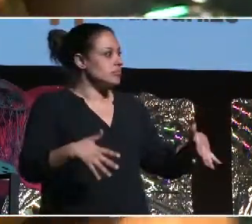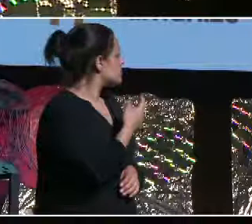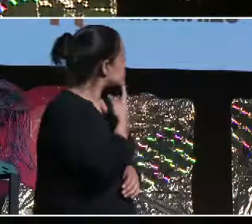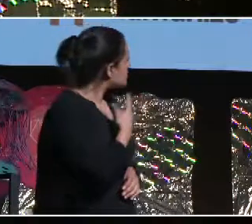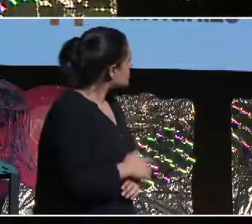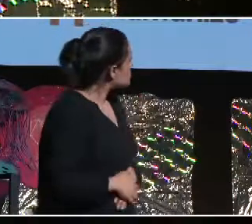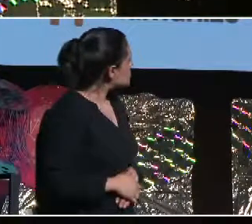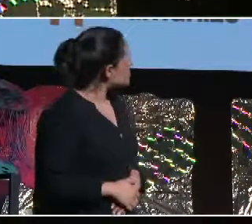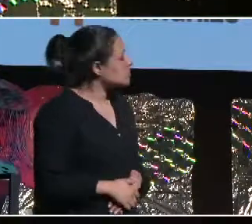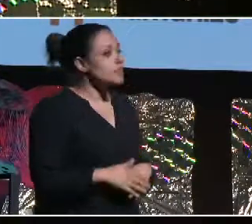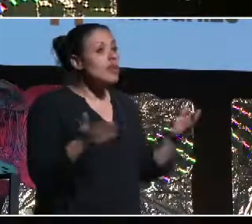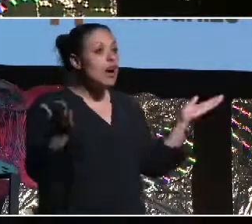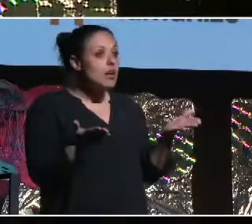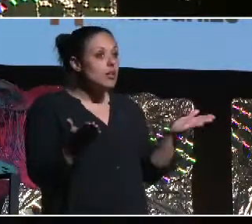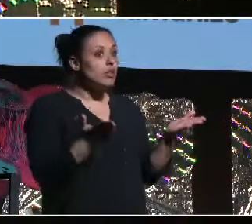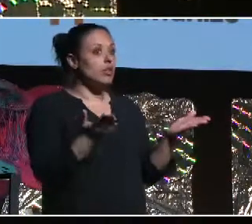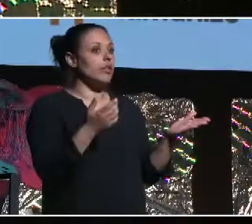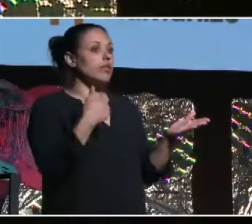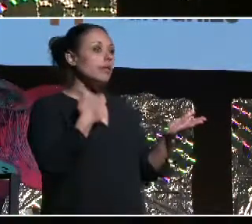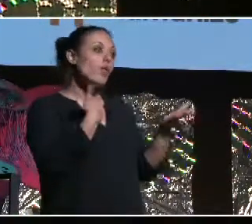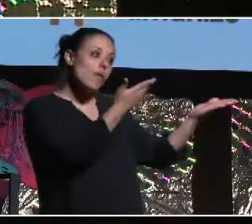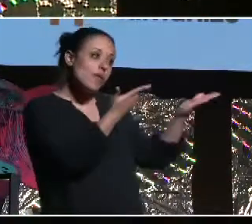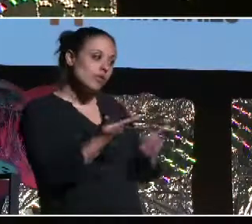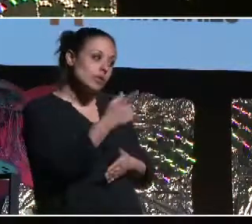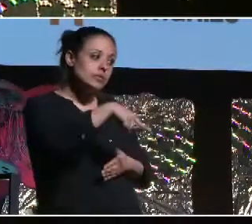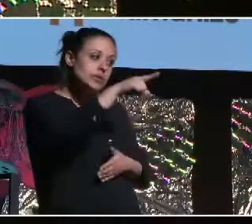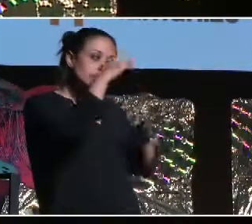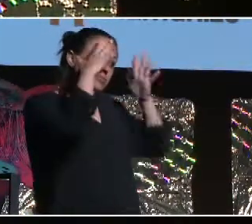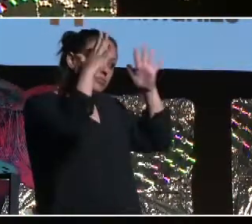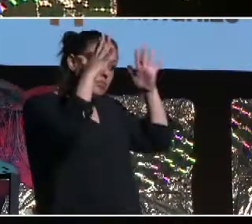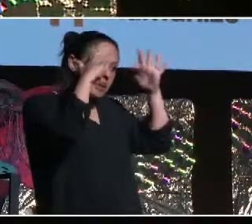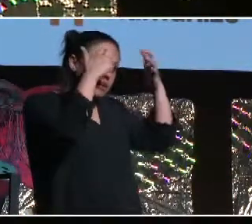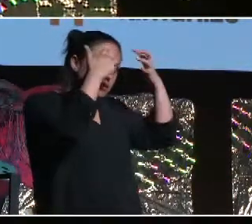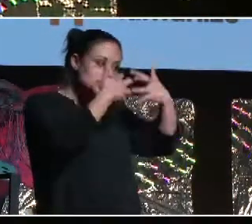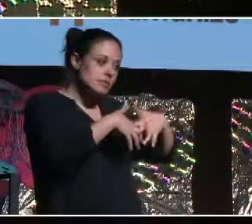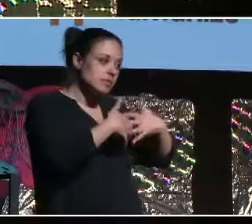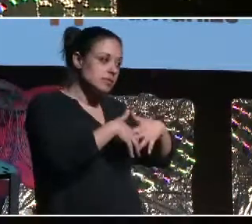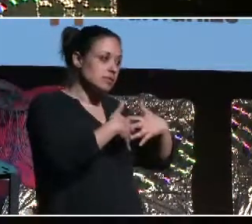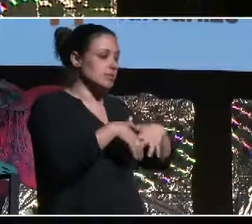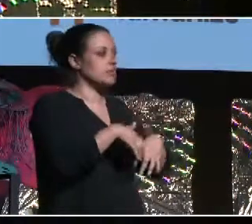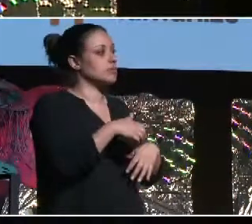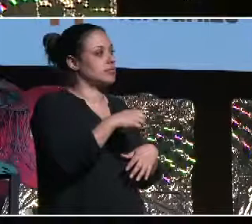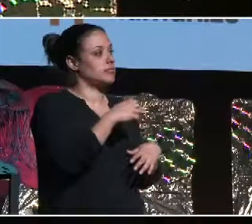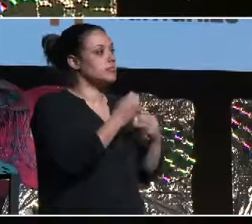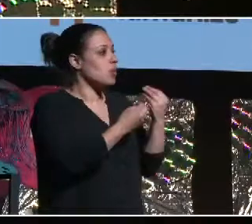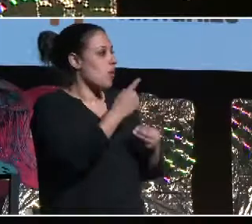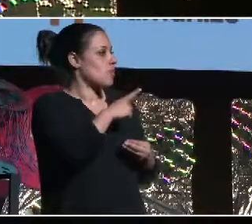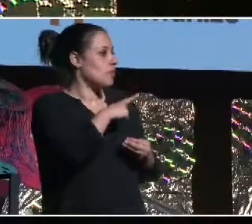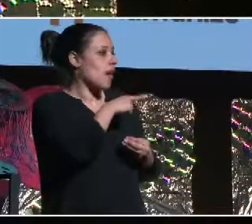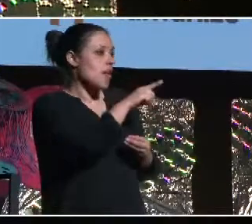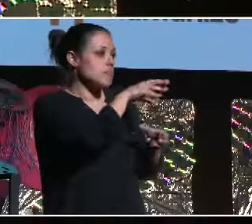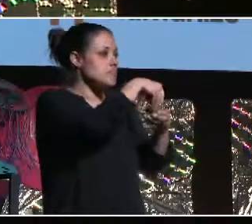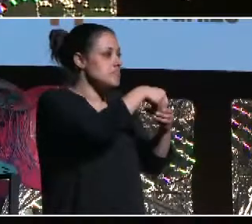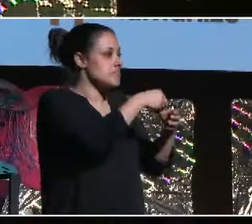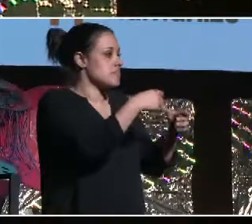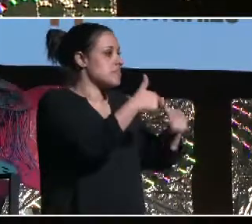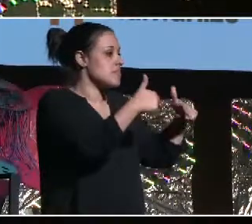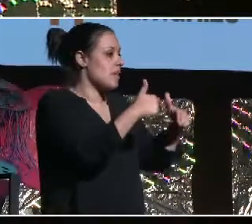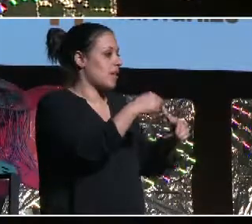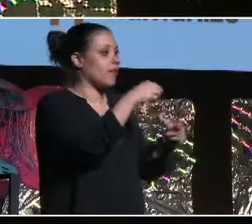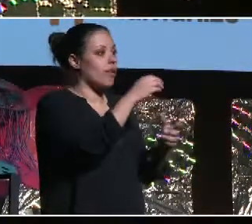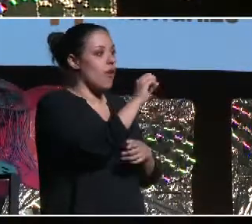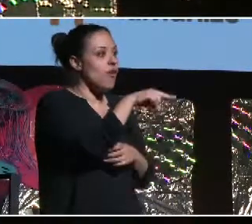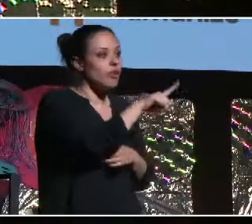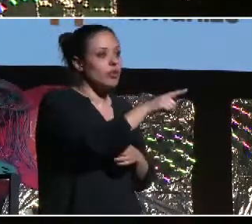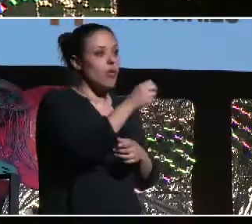¿no? Y ahora les invito a que piensen, si tienen organizaciones sociales, si están en movimientos sociales,